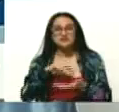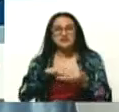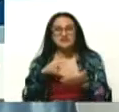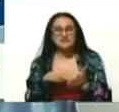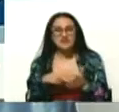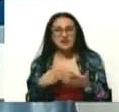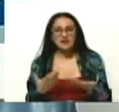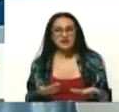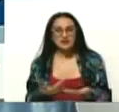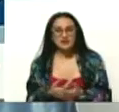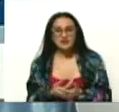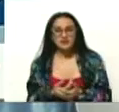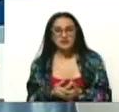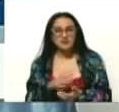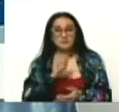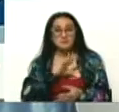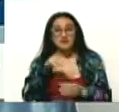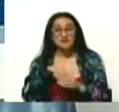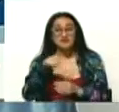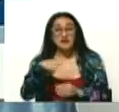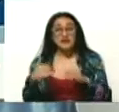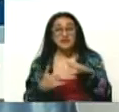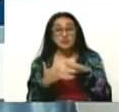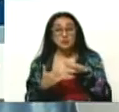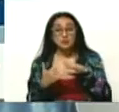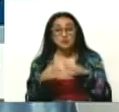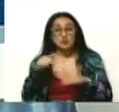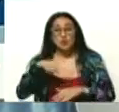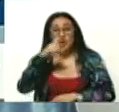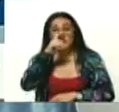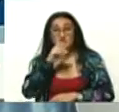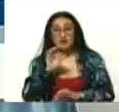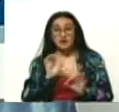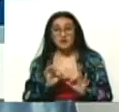significa pertenecer a esta institución en esta época